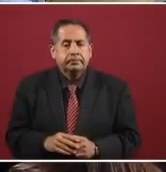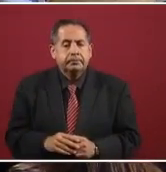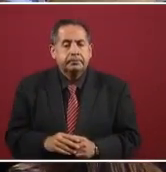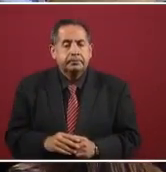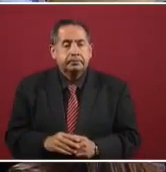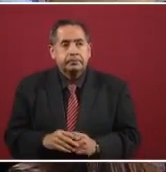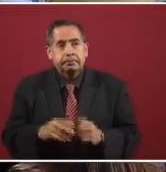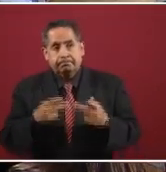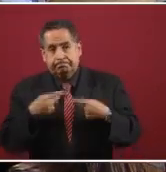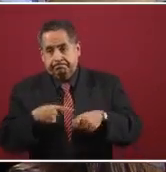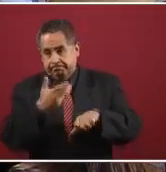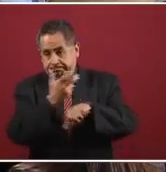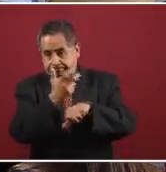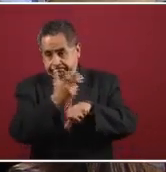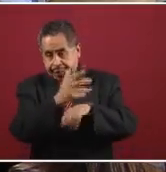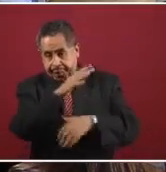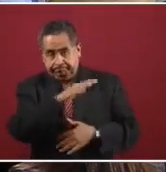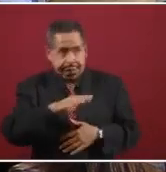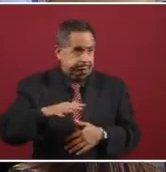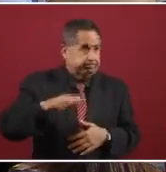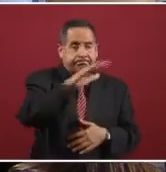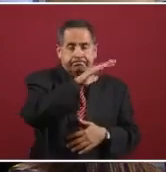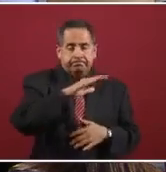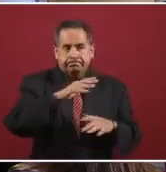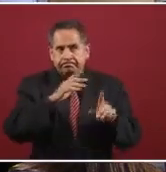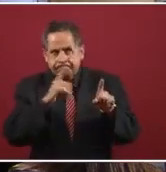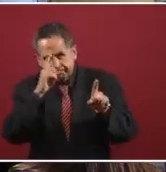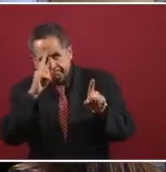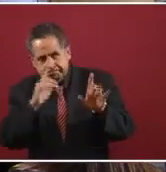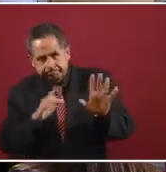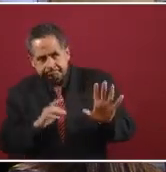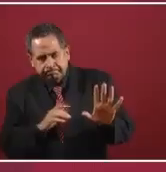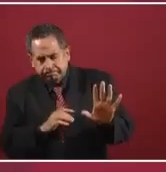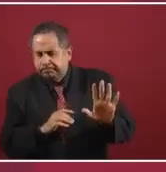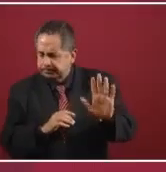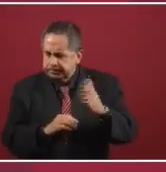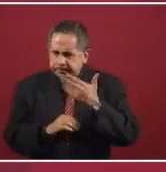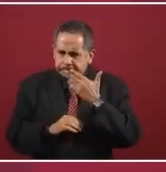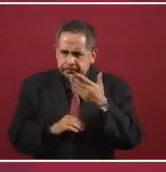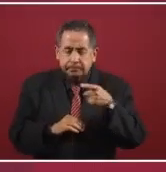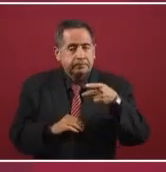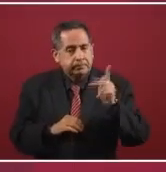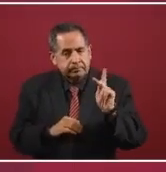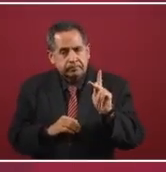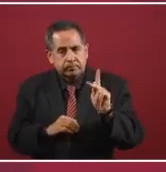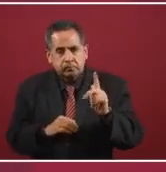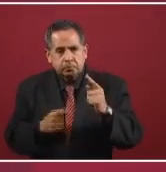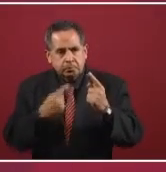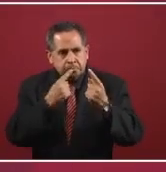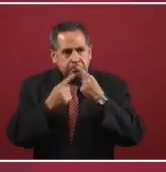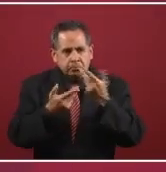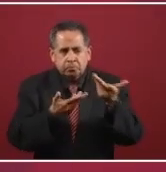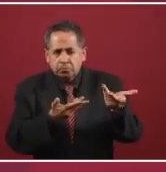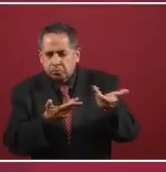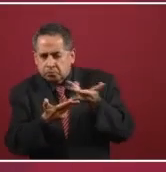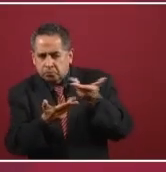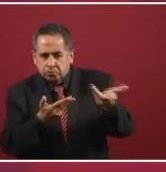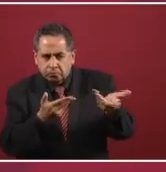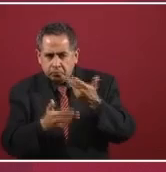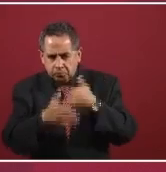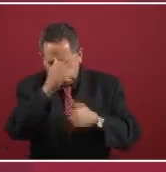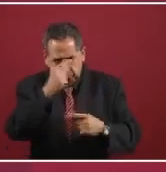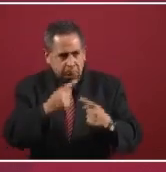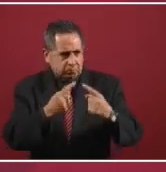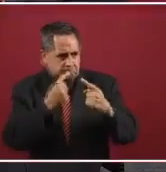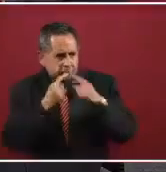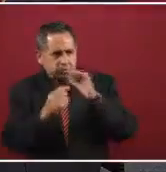población de Estados Unidos, pero se optó por la negociación, por el